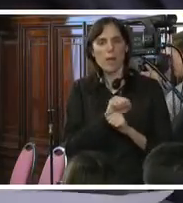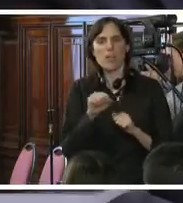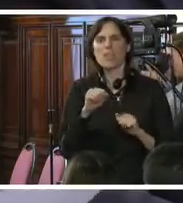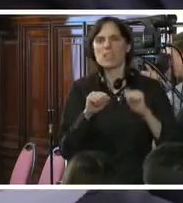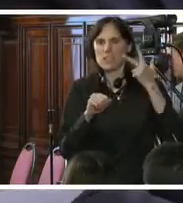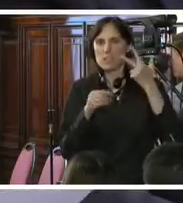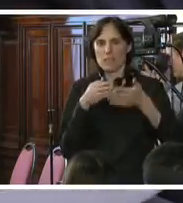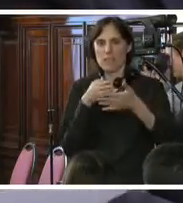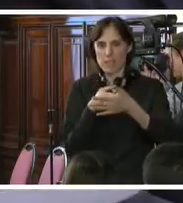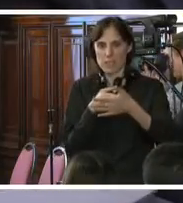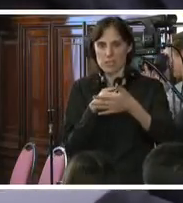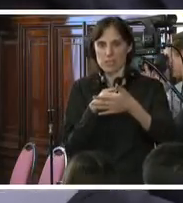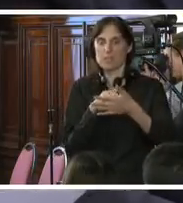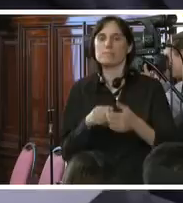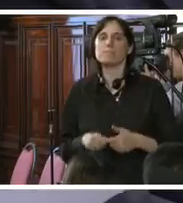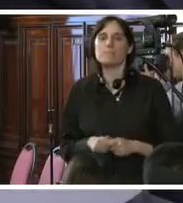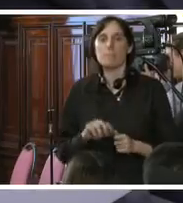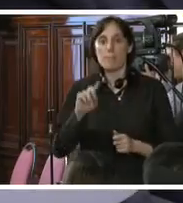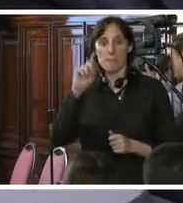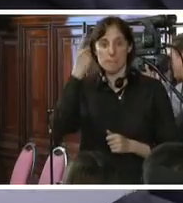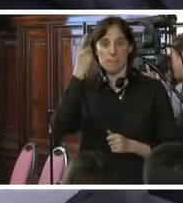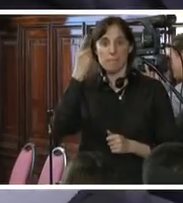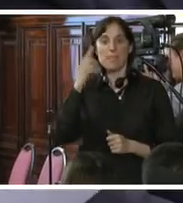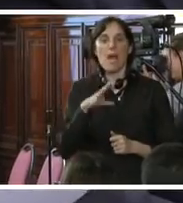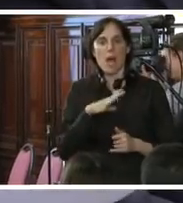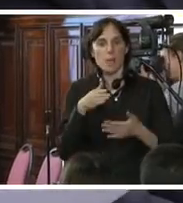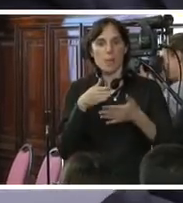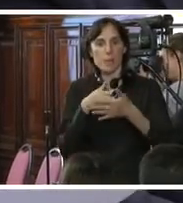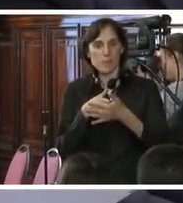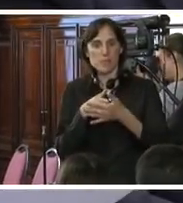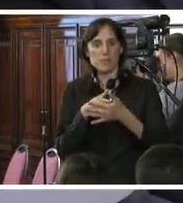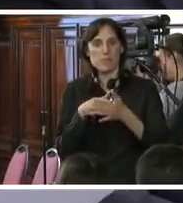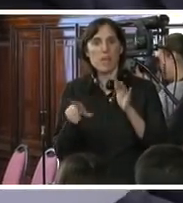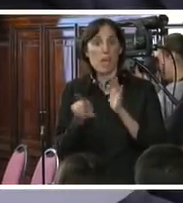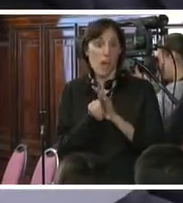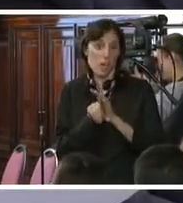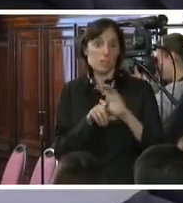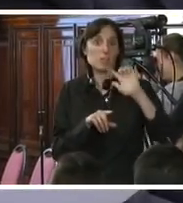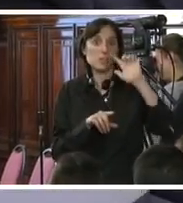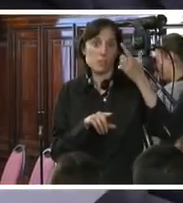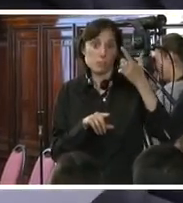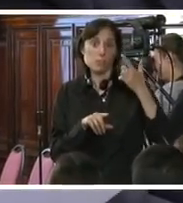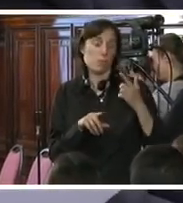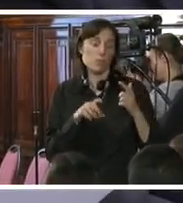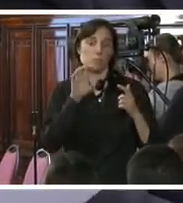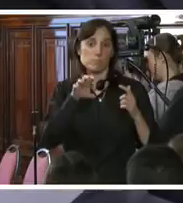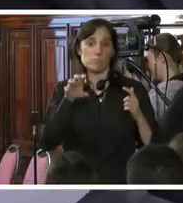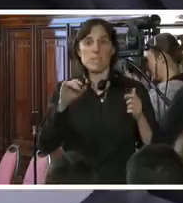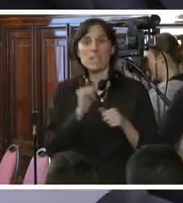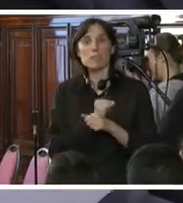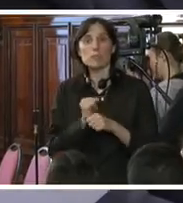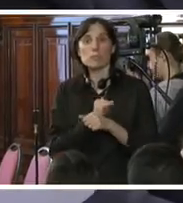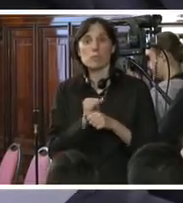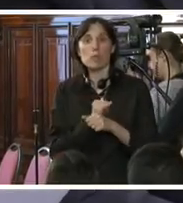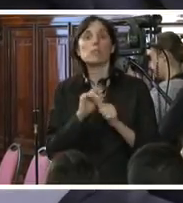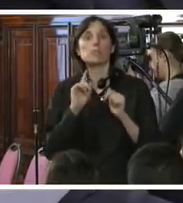tres barreras. La primera, barreras legales. La segunda, obstáculos institucionales y obstáculos inmediatos